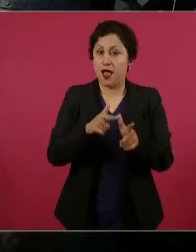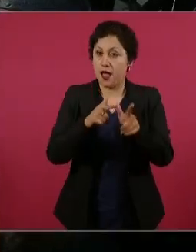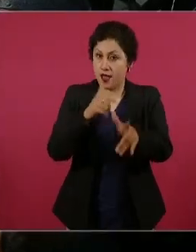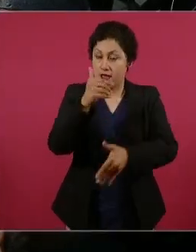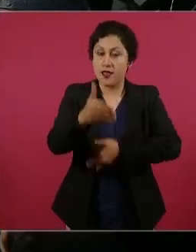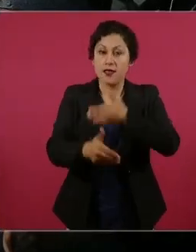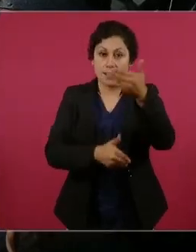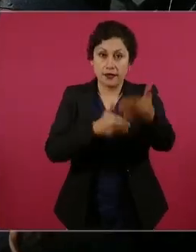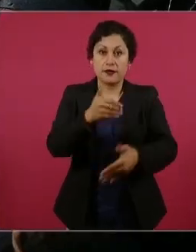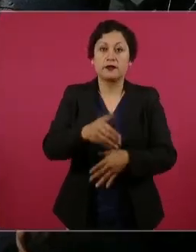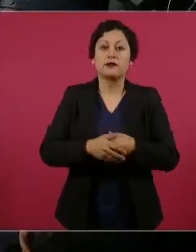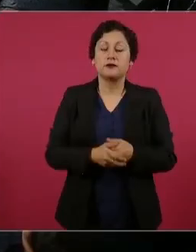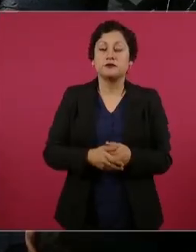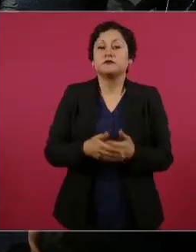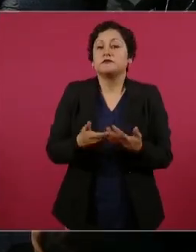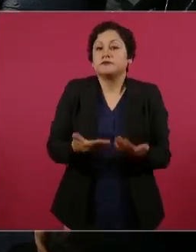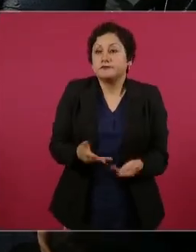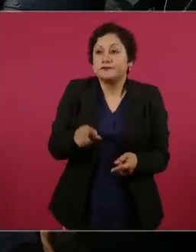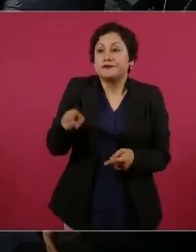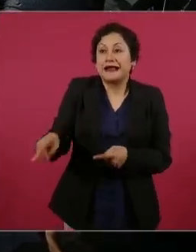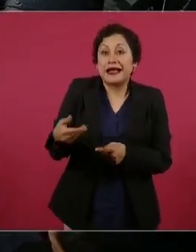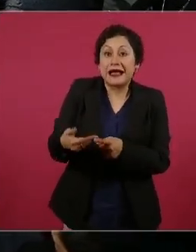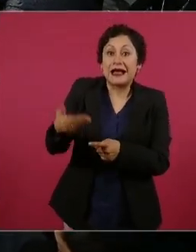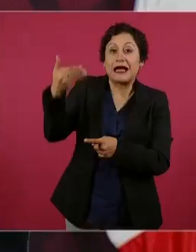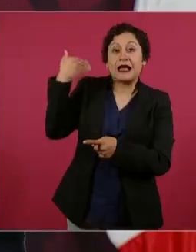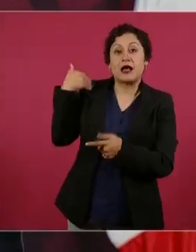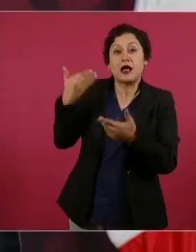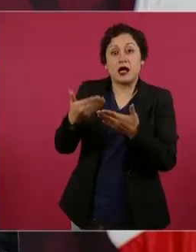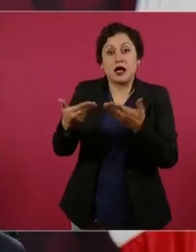ya va a haber un cambio, afortunadamente